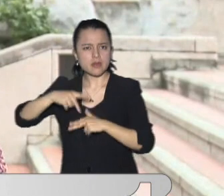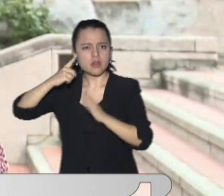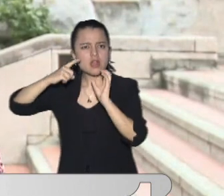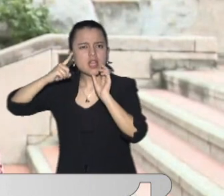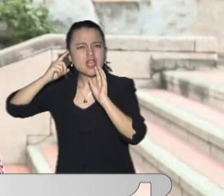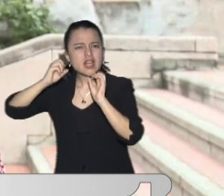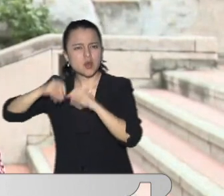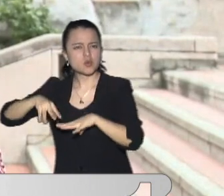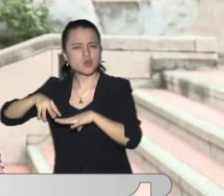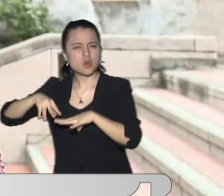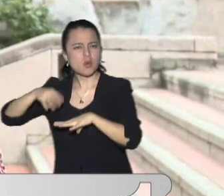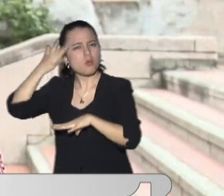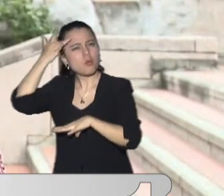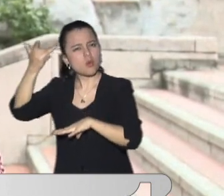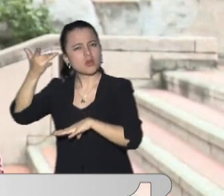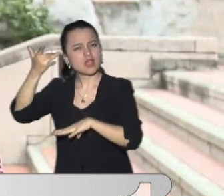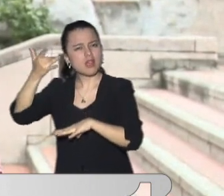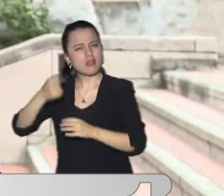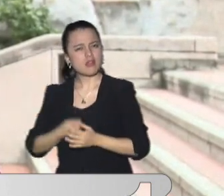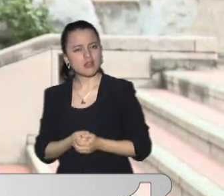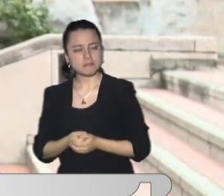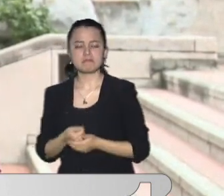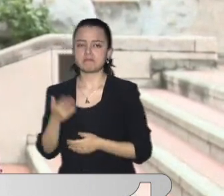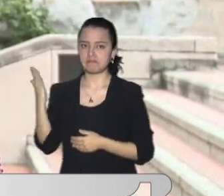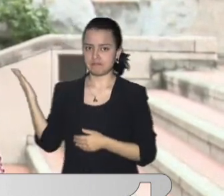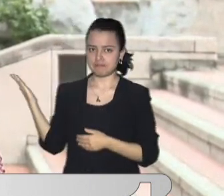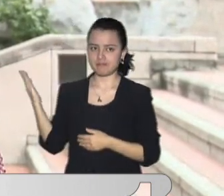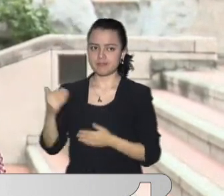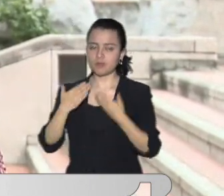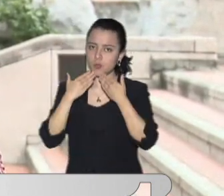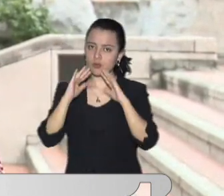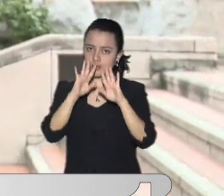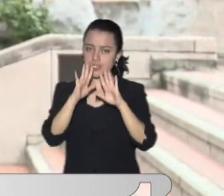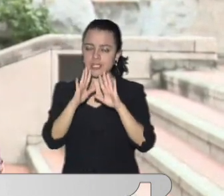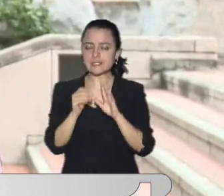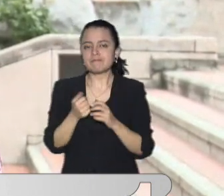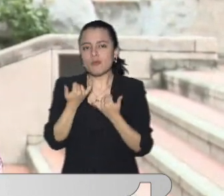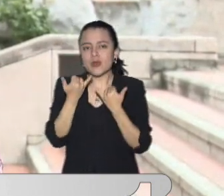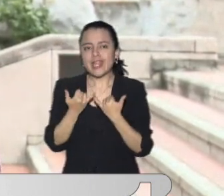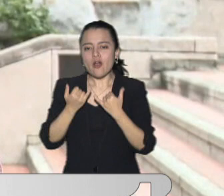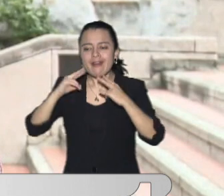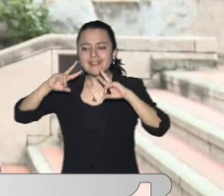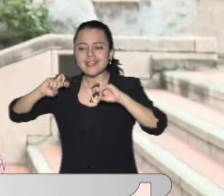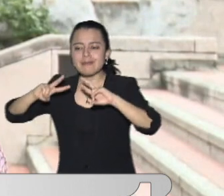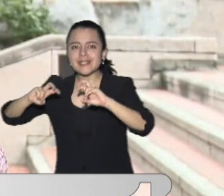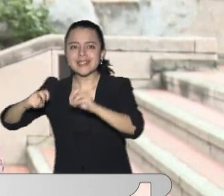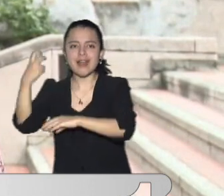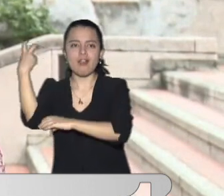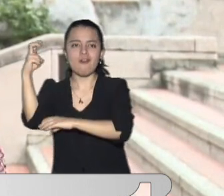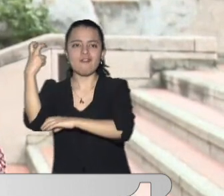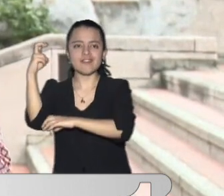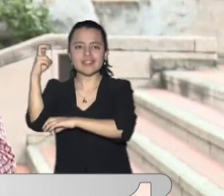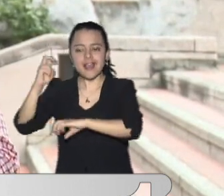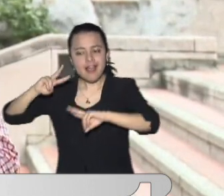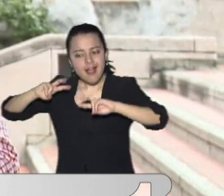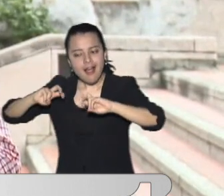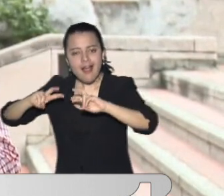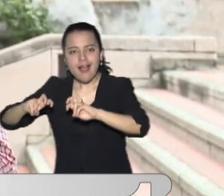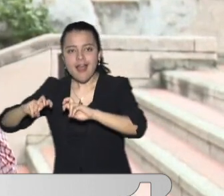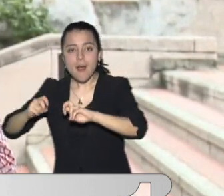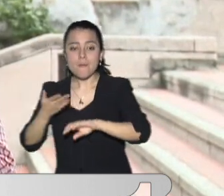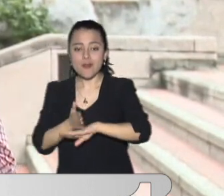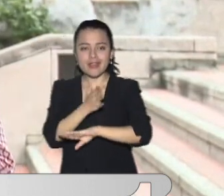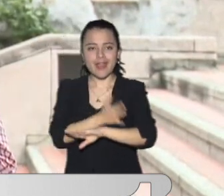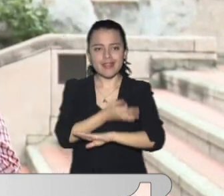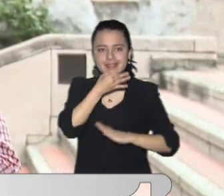Pues Luisa, televidentes, el dirigente deportivo continuará vinculado a la investigación a la espera de que la justicia resuelva estas denuncias de